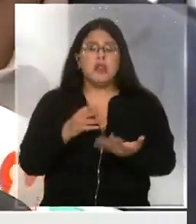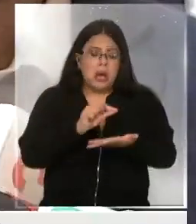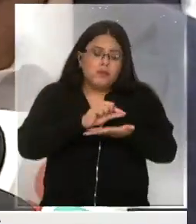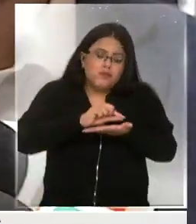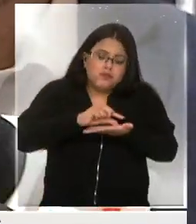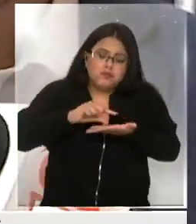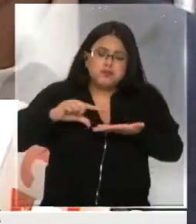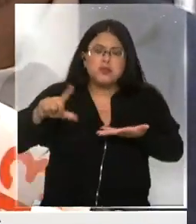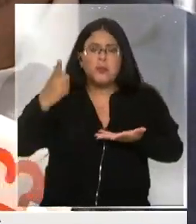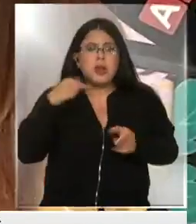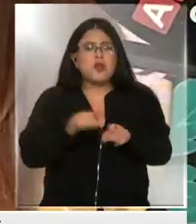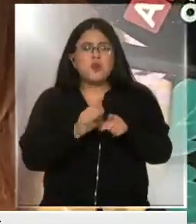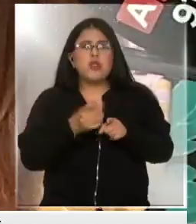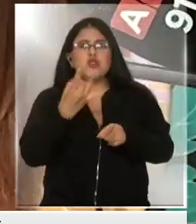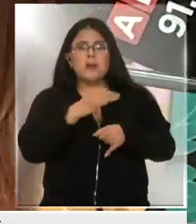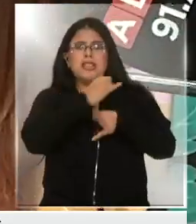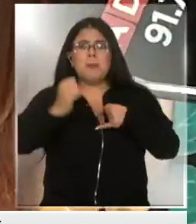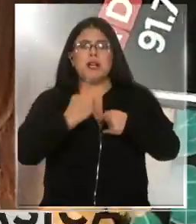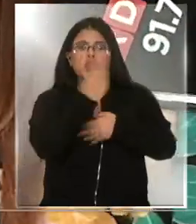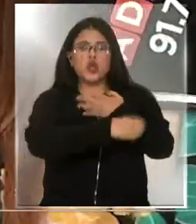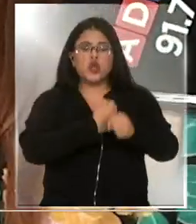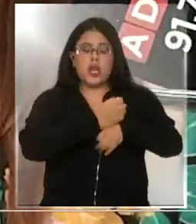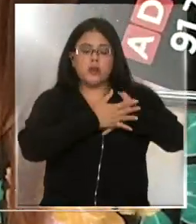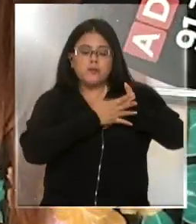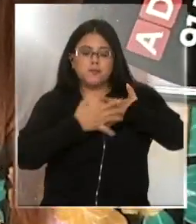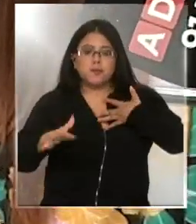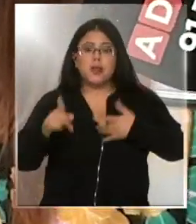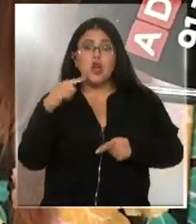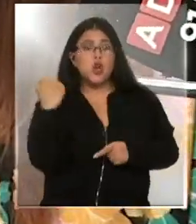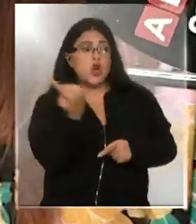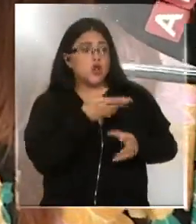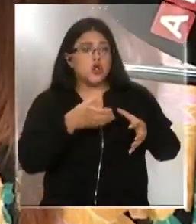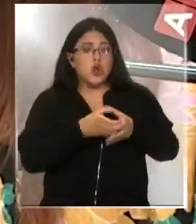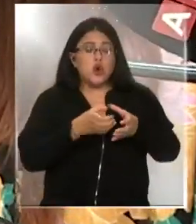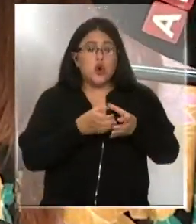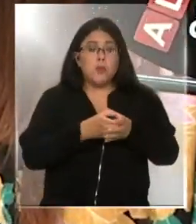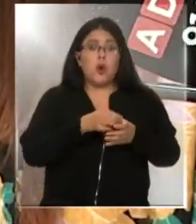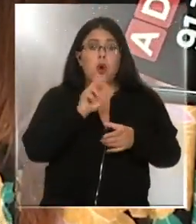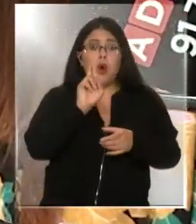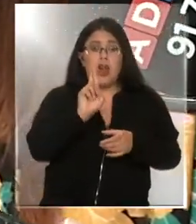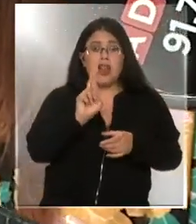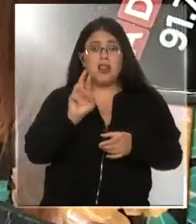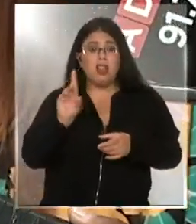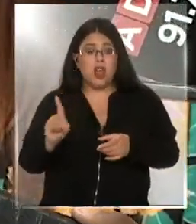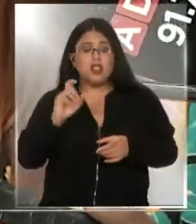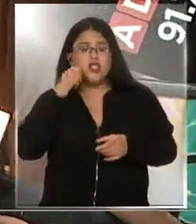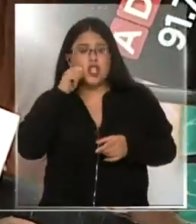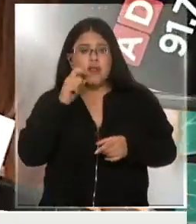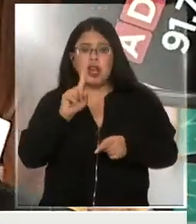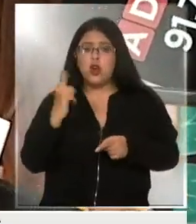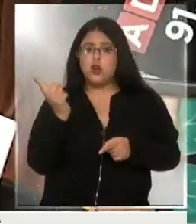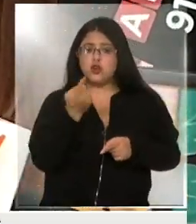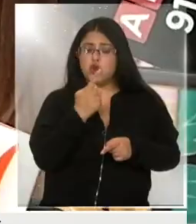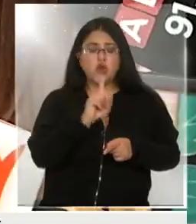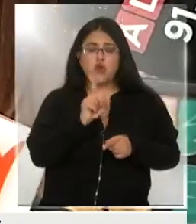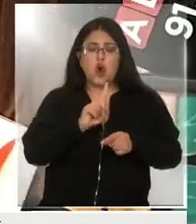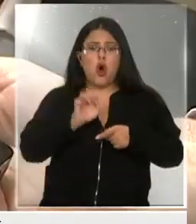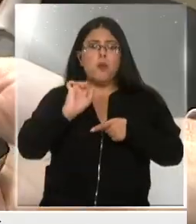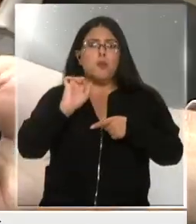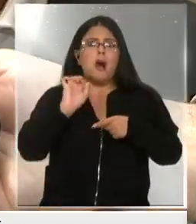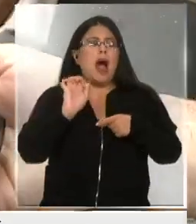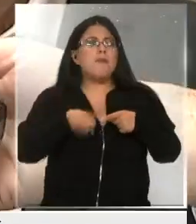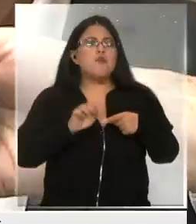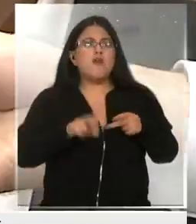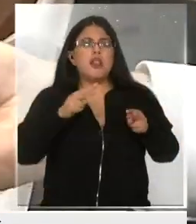pero no en un tiempo mayor de 2 años. Al menos nosotros desde Revolución Democrática no estamos disponibles a aprobar un aumento